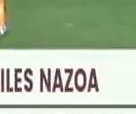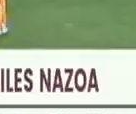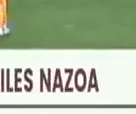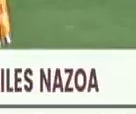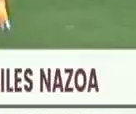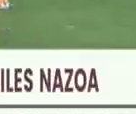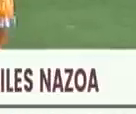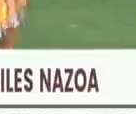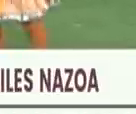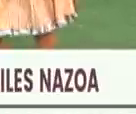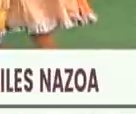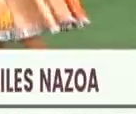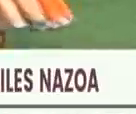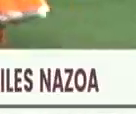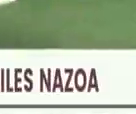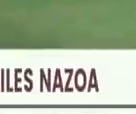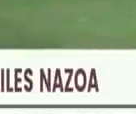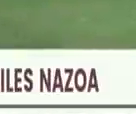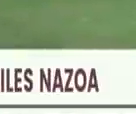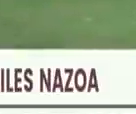de jardines.